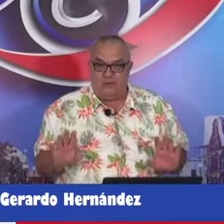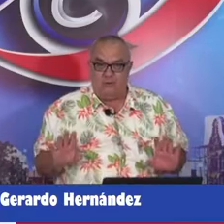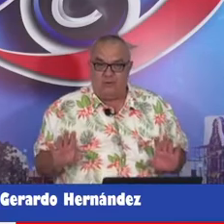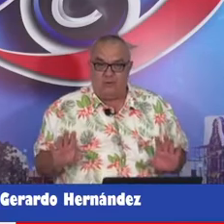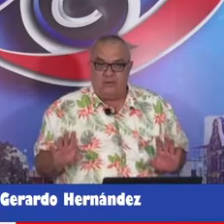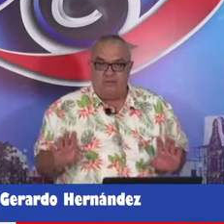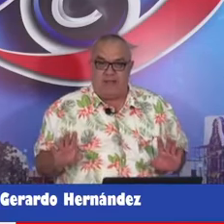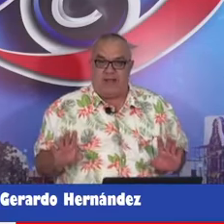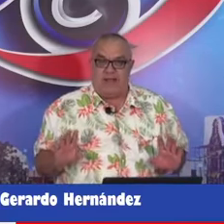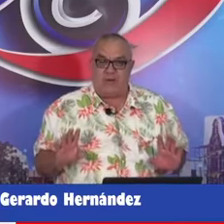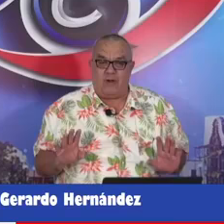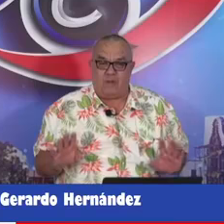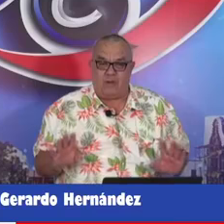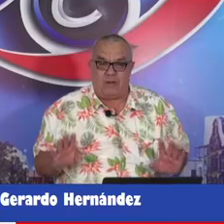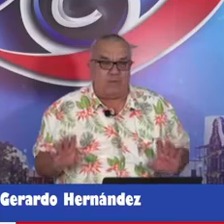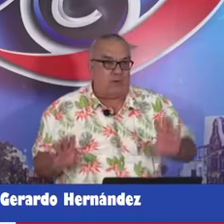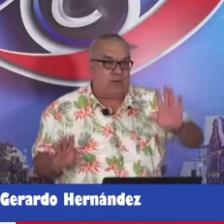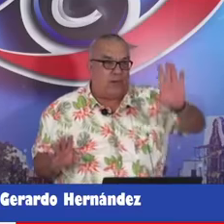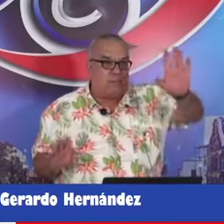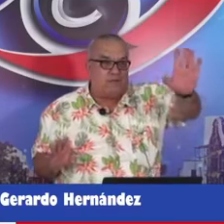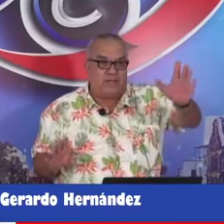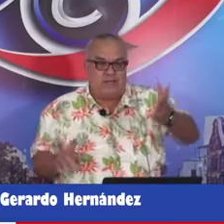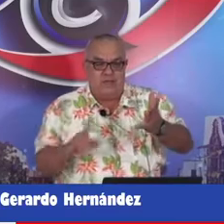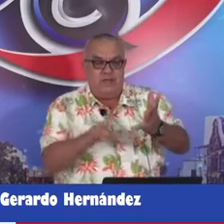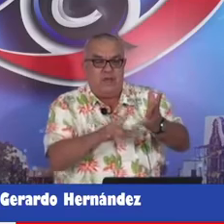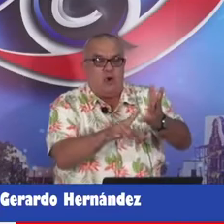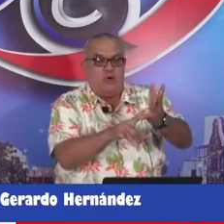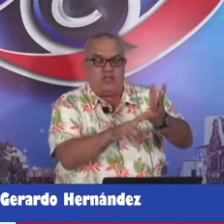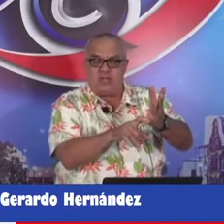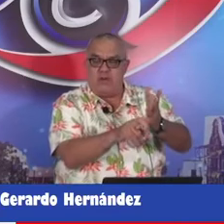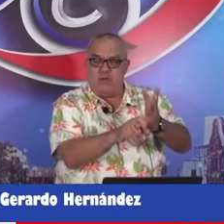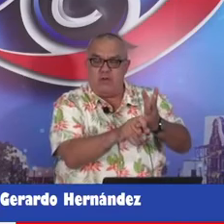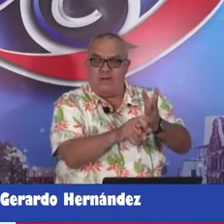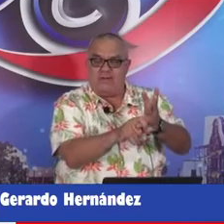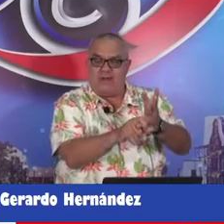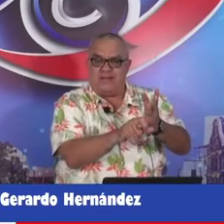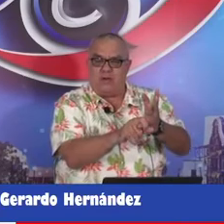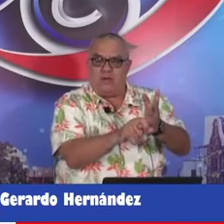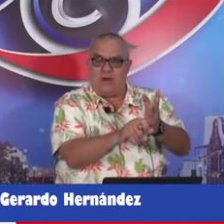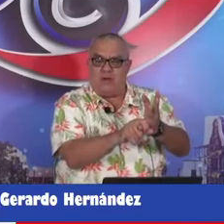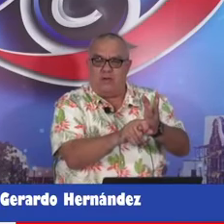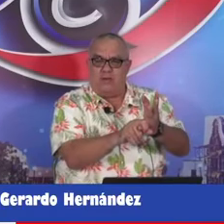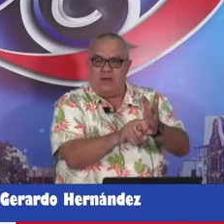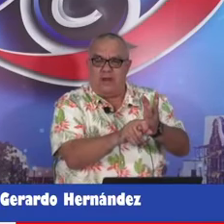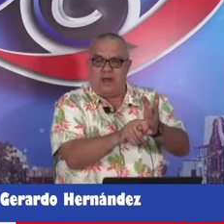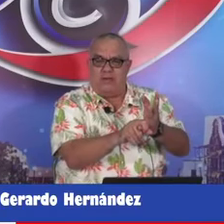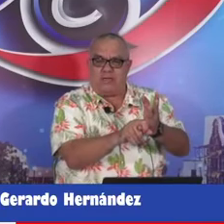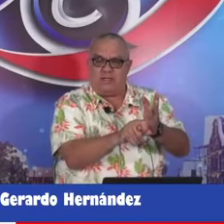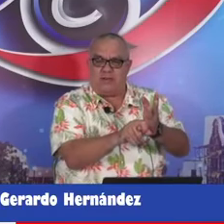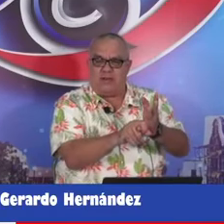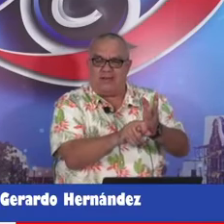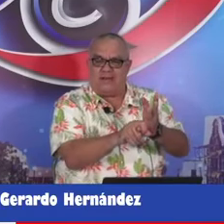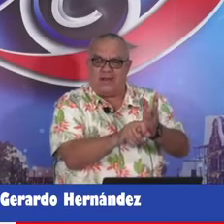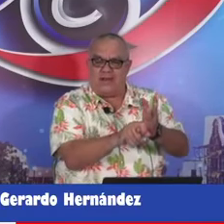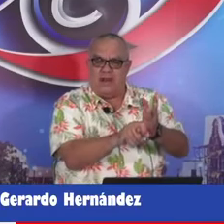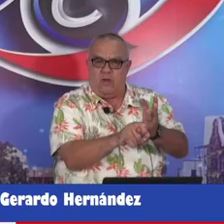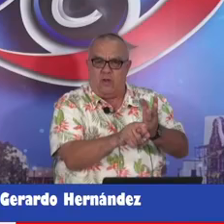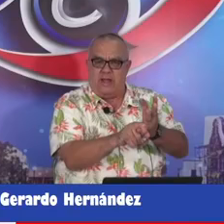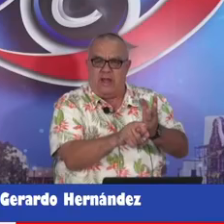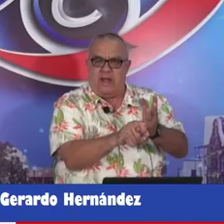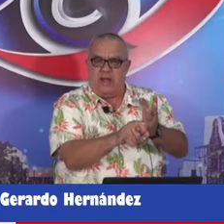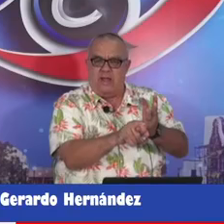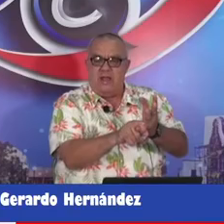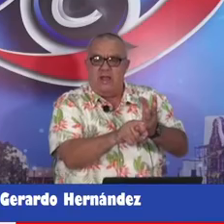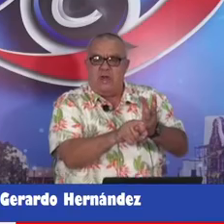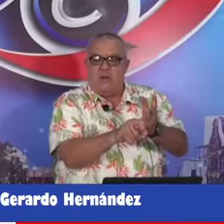dejó, para callarnos la boca, porque la prueba está ahí. 80 millones que le está cobrando la Administración de Hacienda de León,